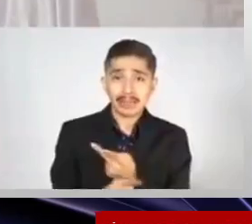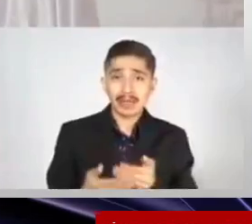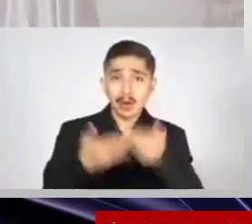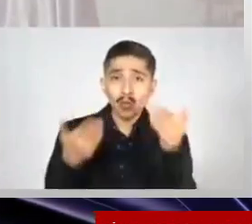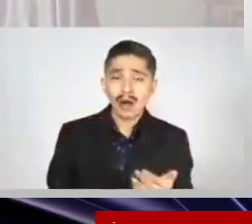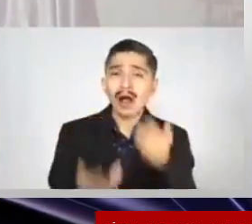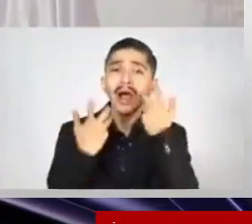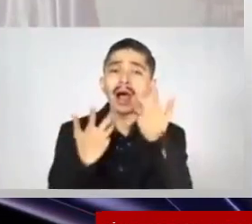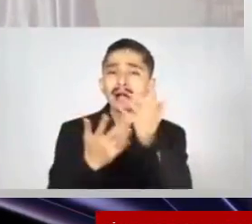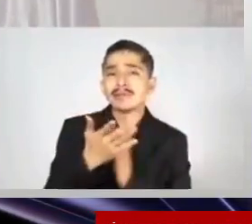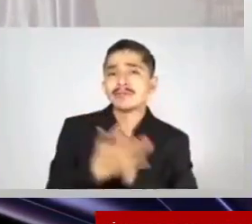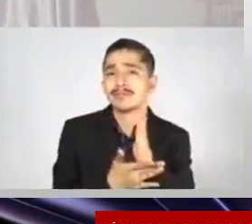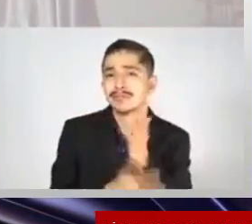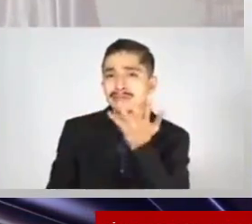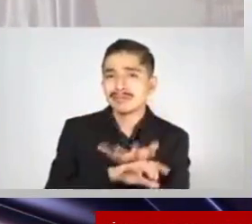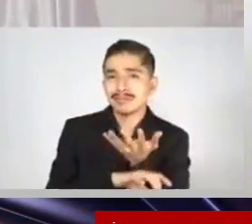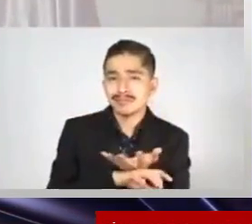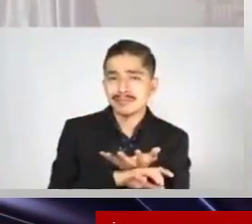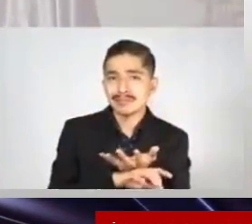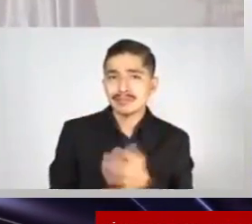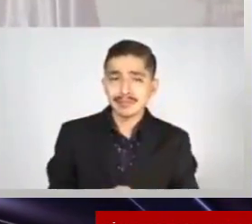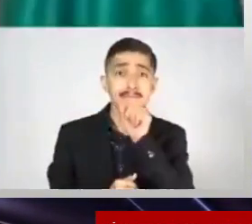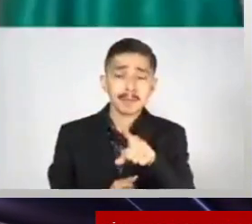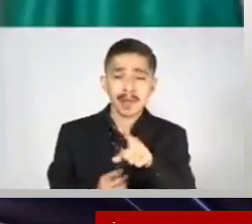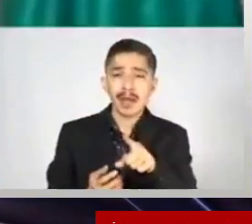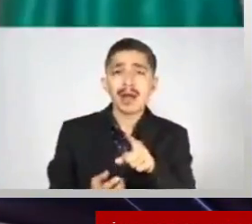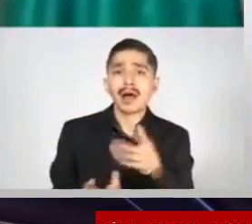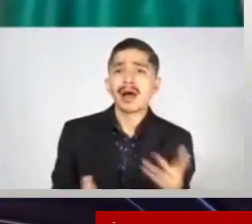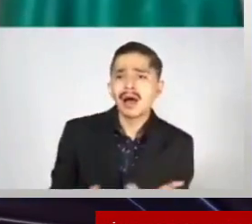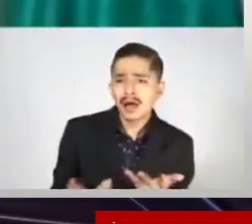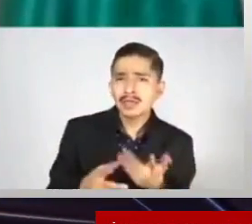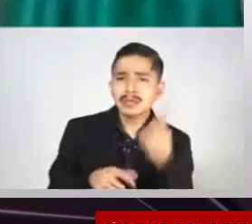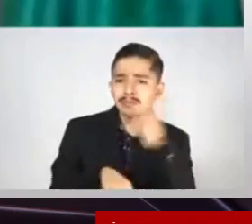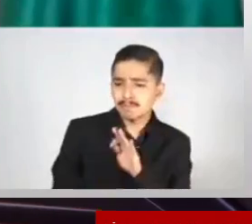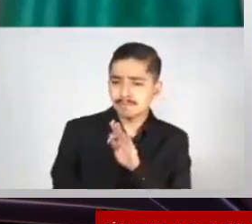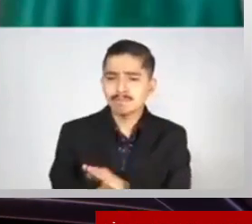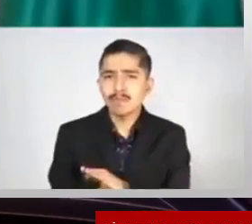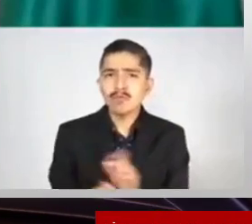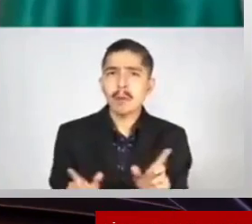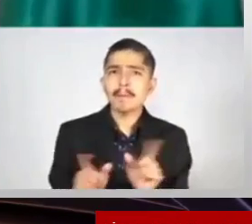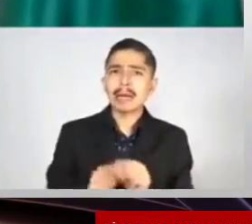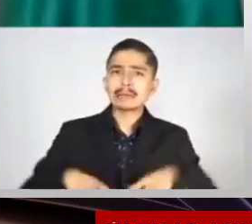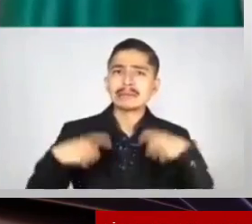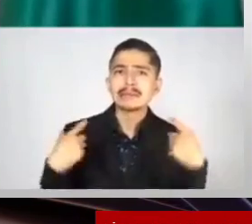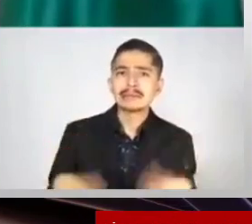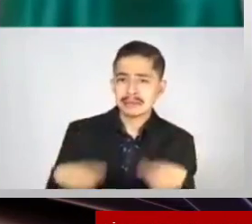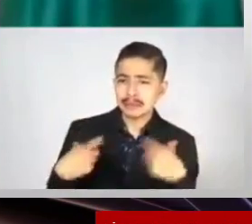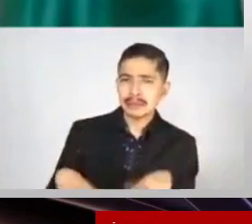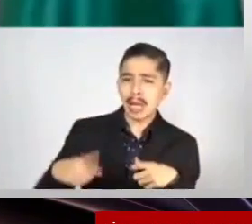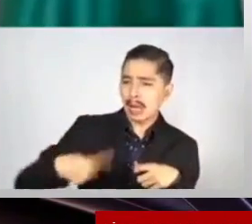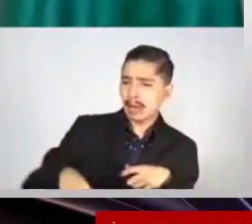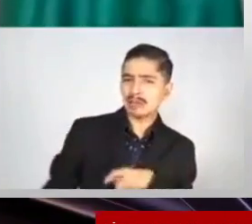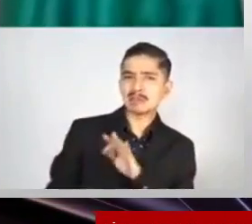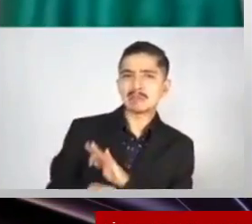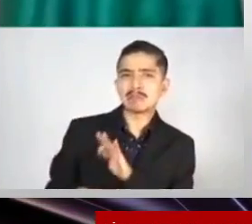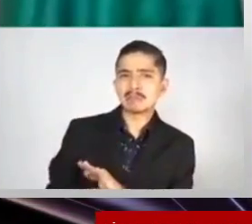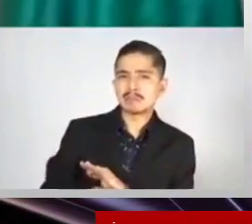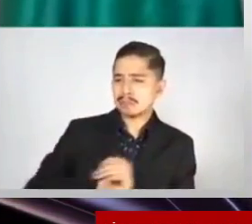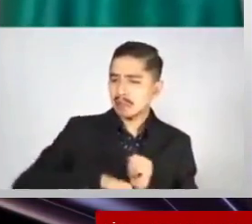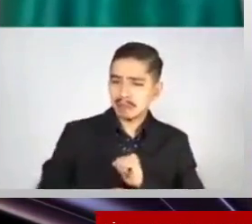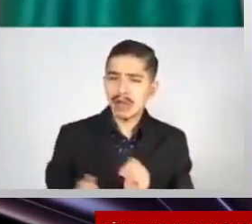como en nuestro caso quieren ir a eeuu al mismo tiempo que favorece sólo a los más ricos